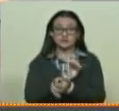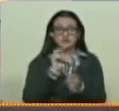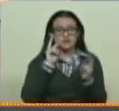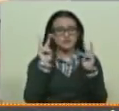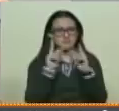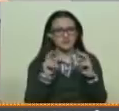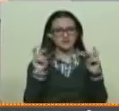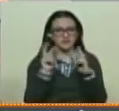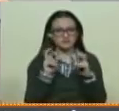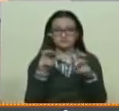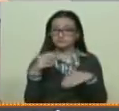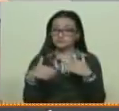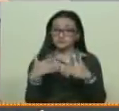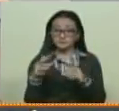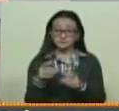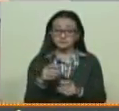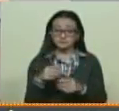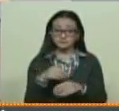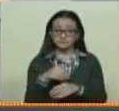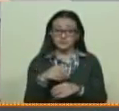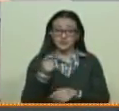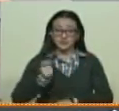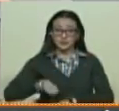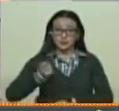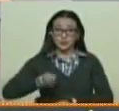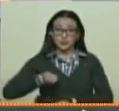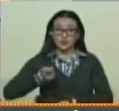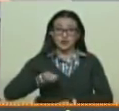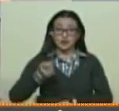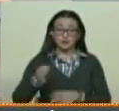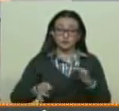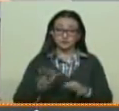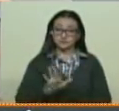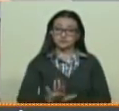sometidos a los procedimientos de los tribunales de justicia.